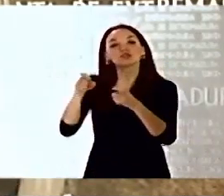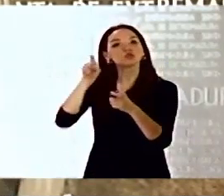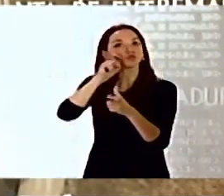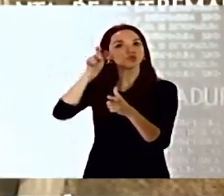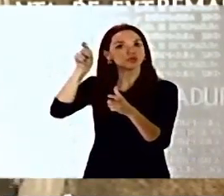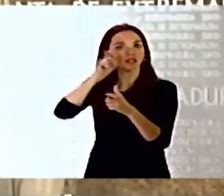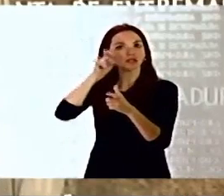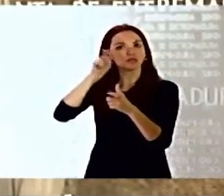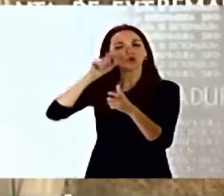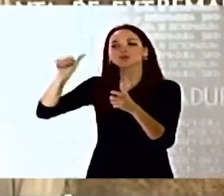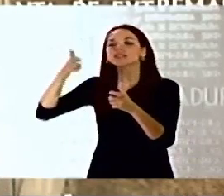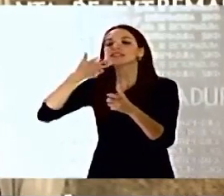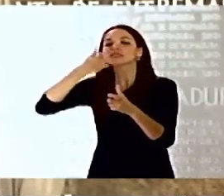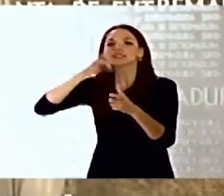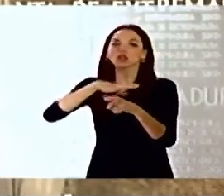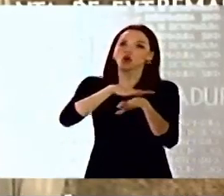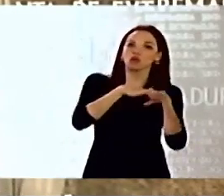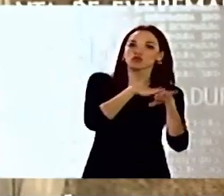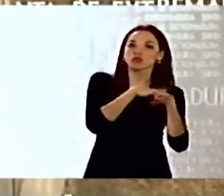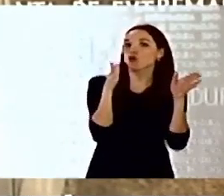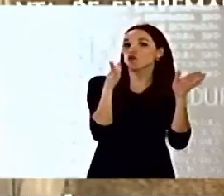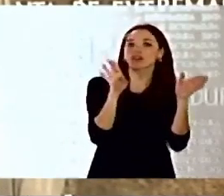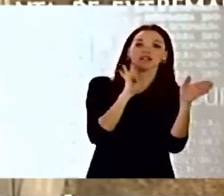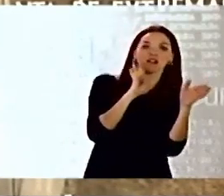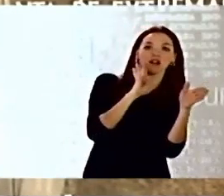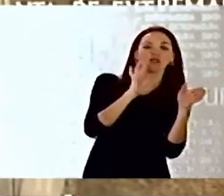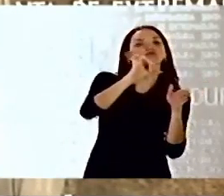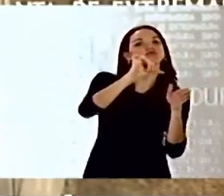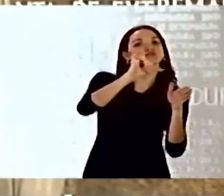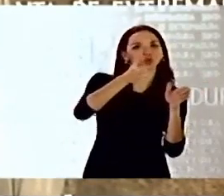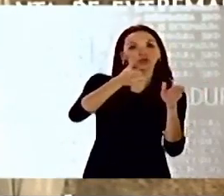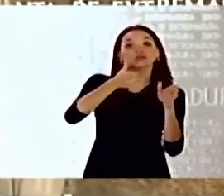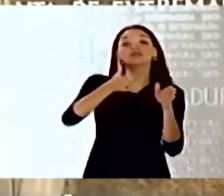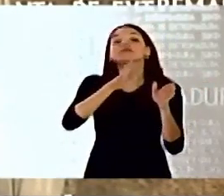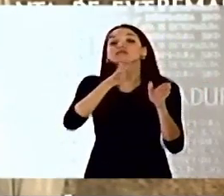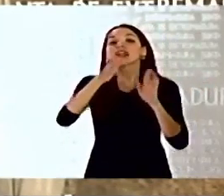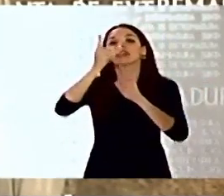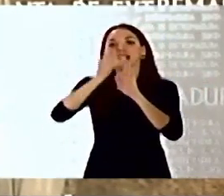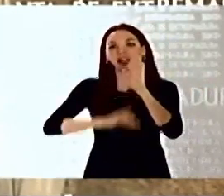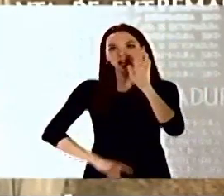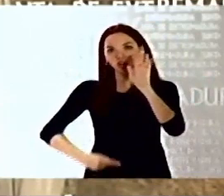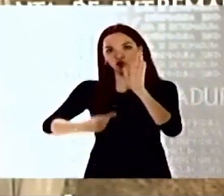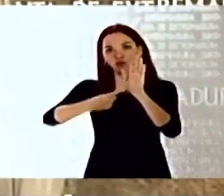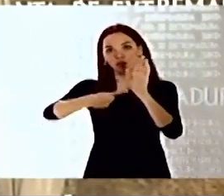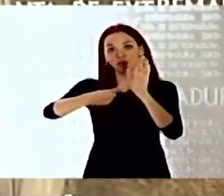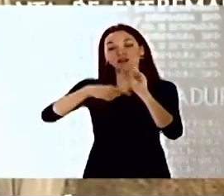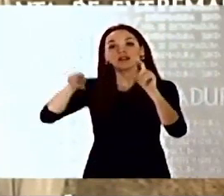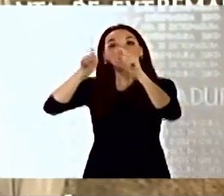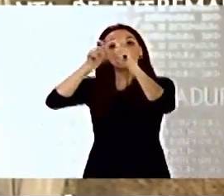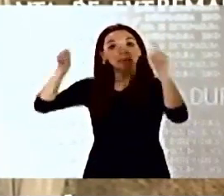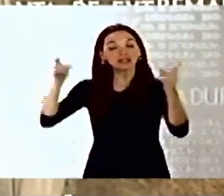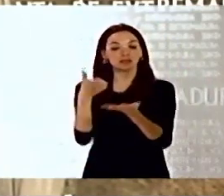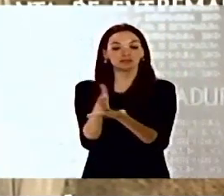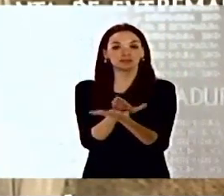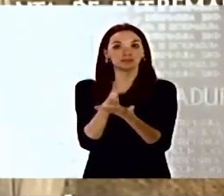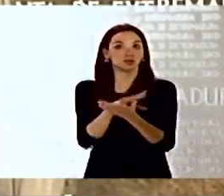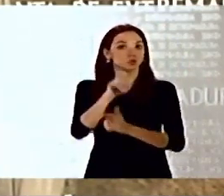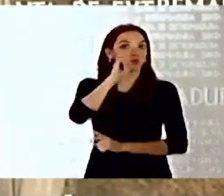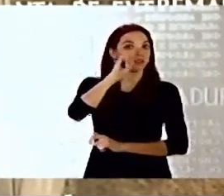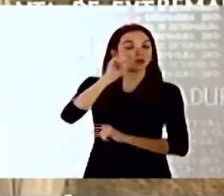el Consejo de Gobierno. Se trata del decreto por el que vamos a regular las empresas de intermediación turística y